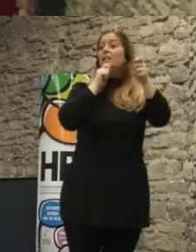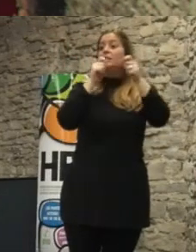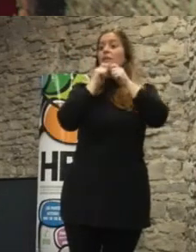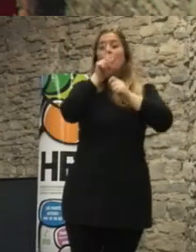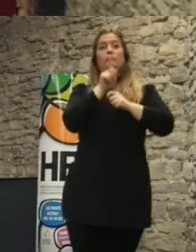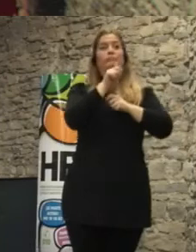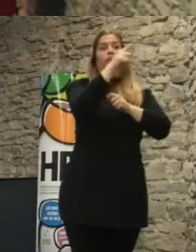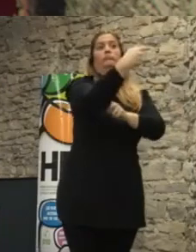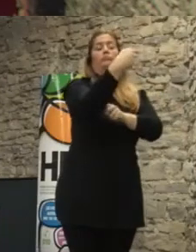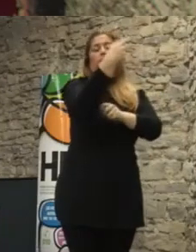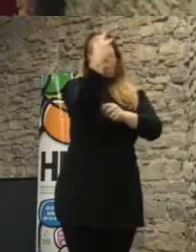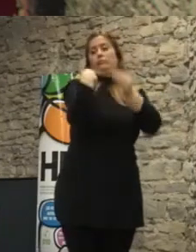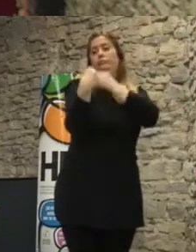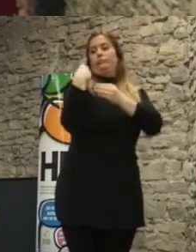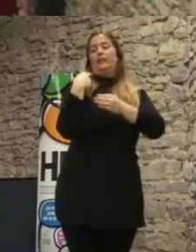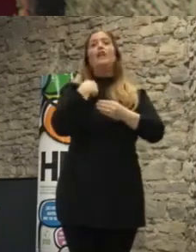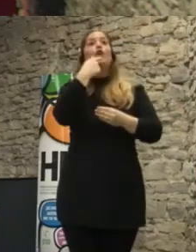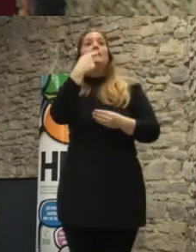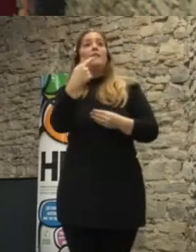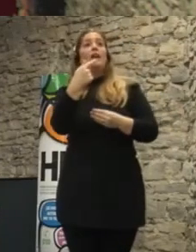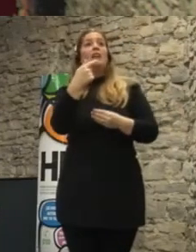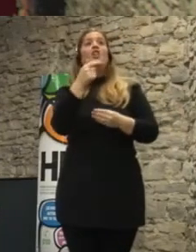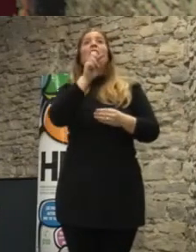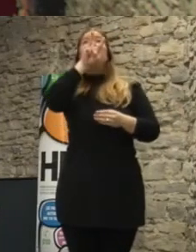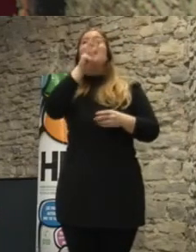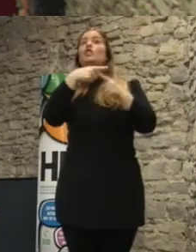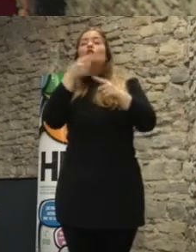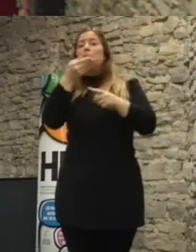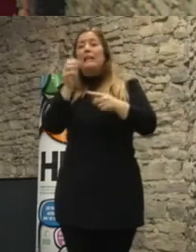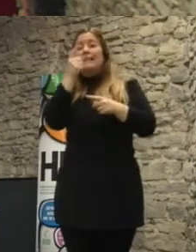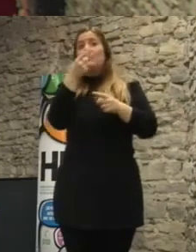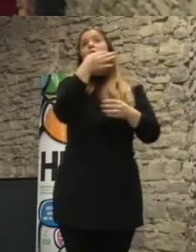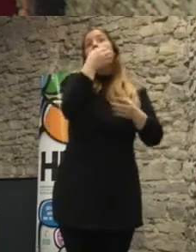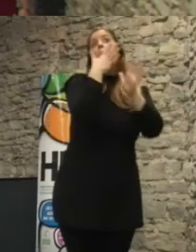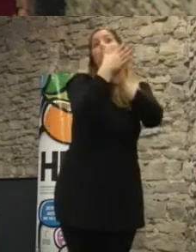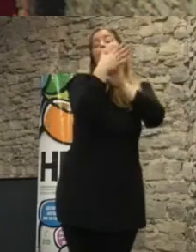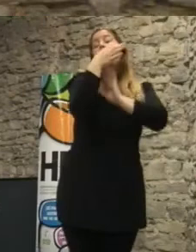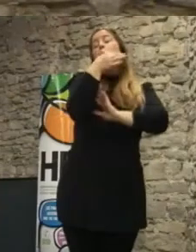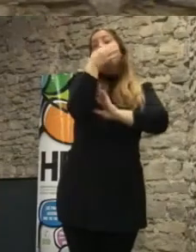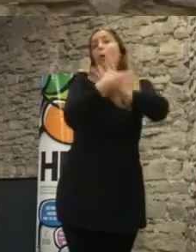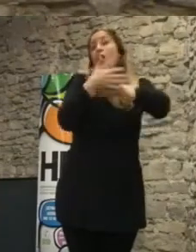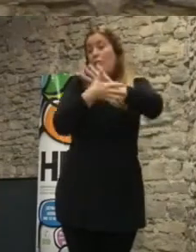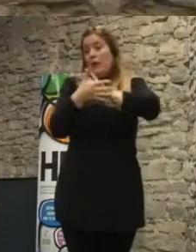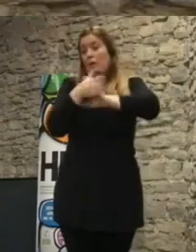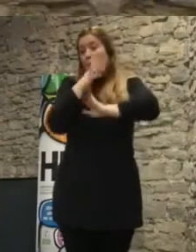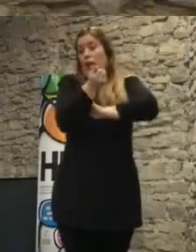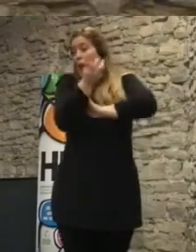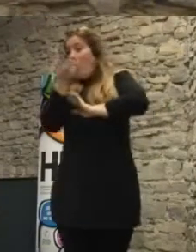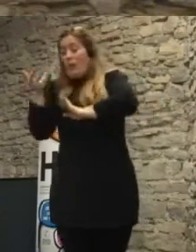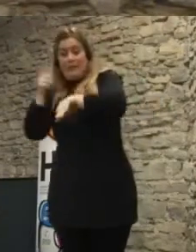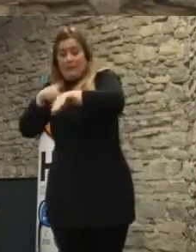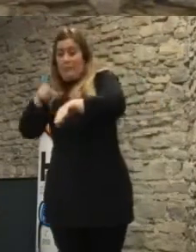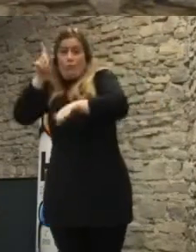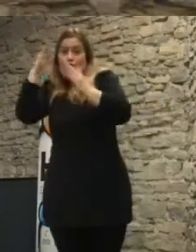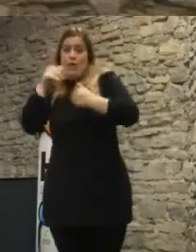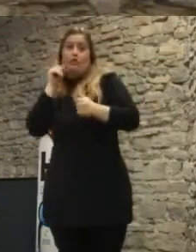de las tres cosas más importantes porque solo tengo un cuarto de hora, porque si tuviese una hora hablaría de las 12 cosas más importantes, ¿no? Pues en